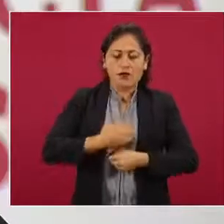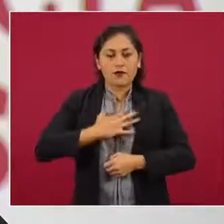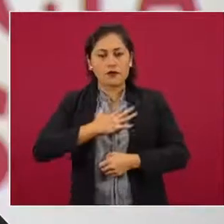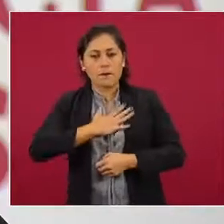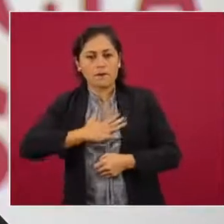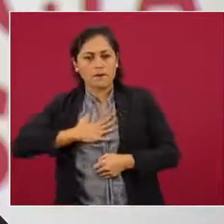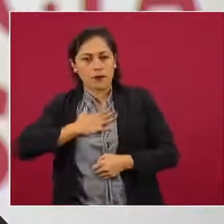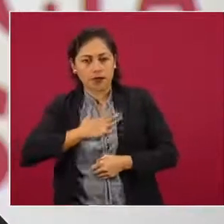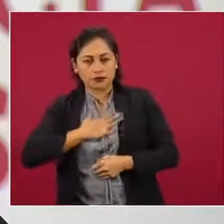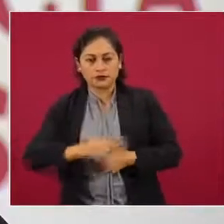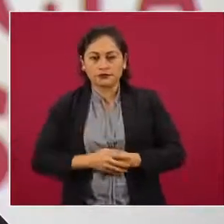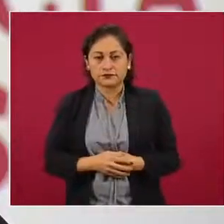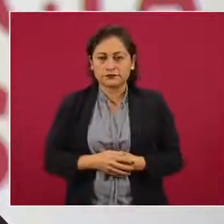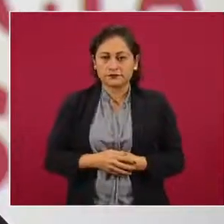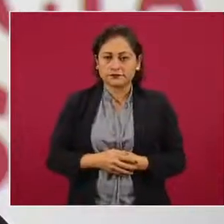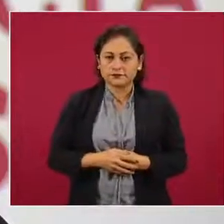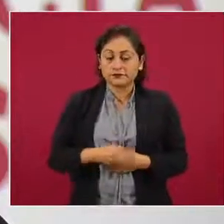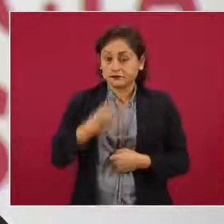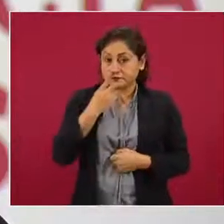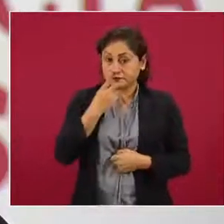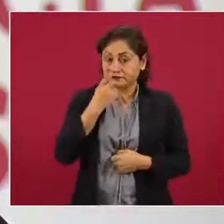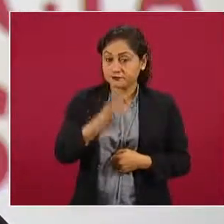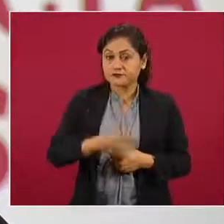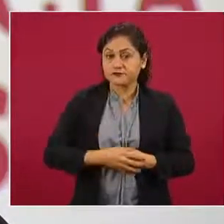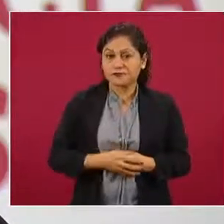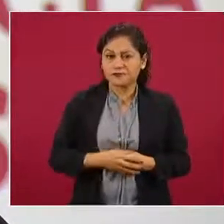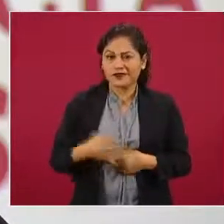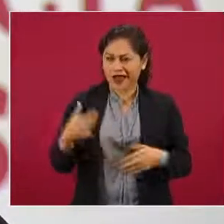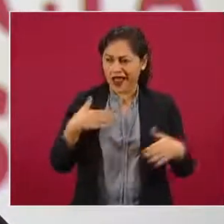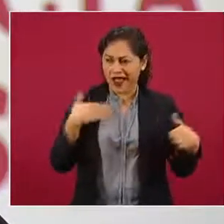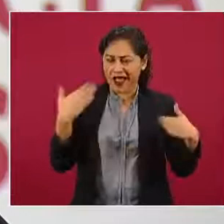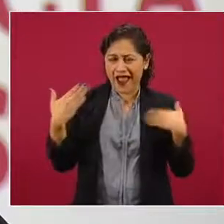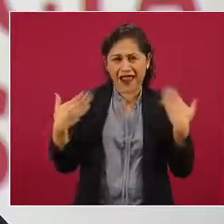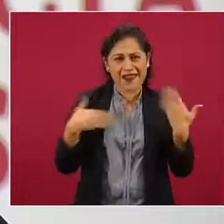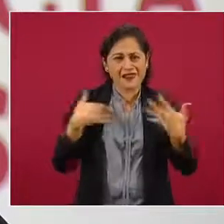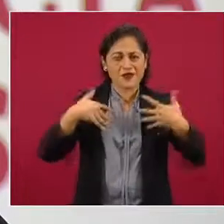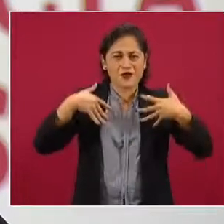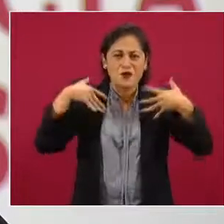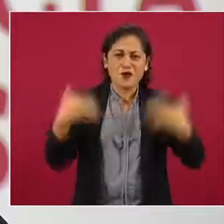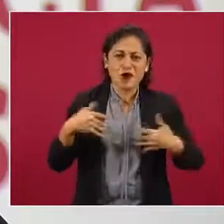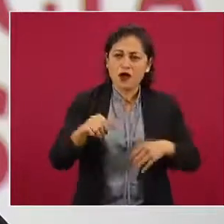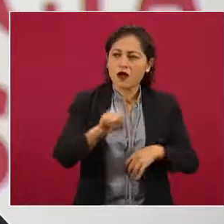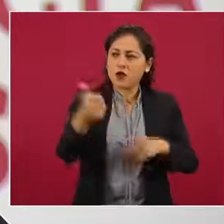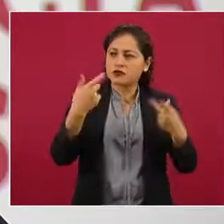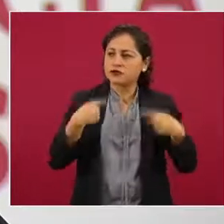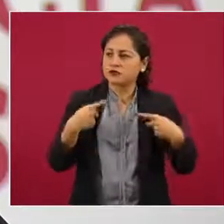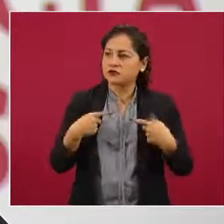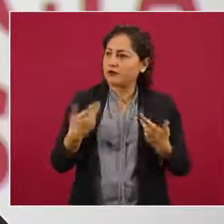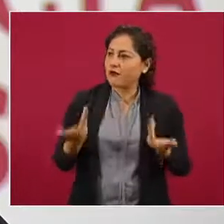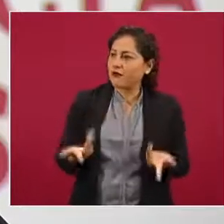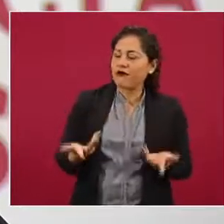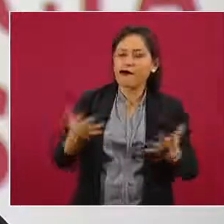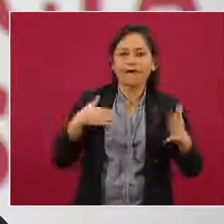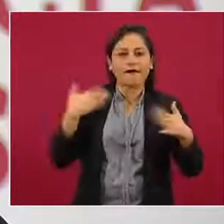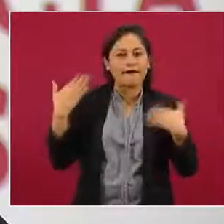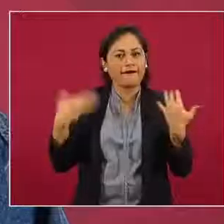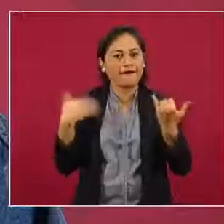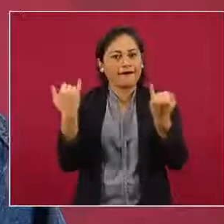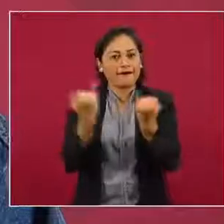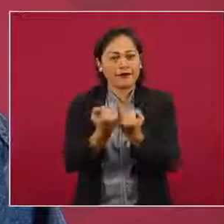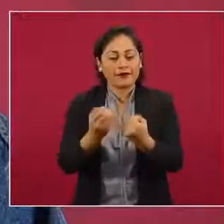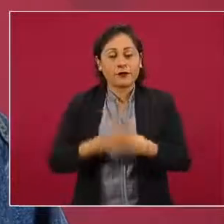No hay mayor alegría que la felicidad de los demás. El gozo y el